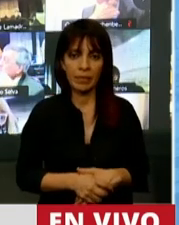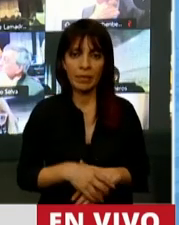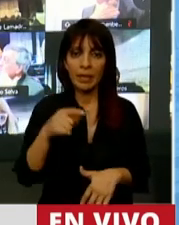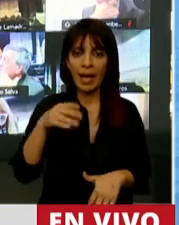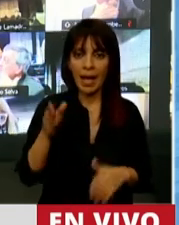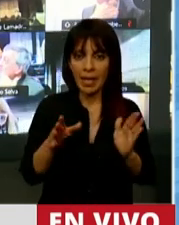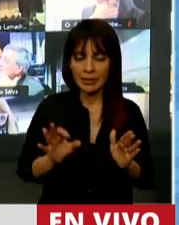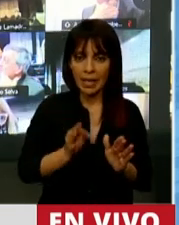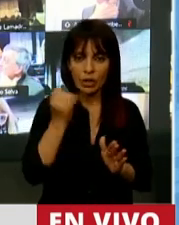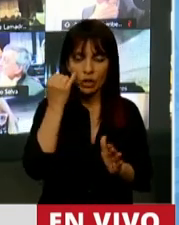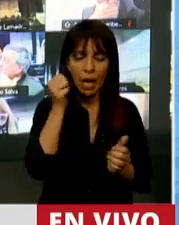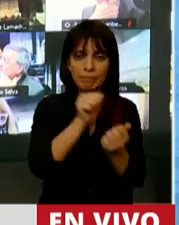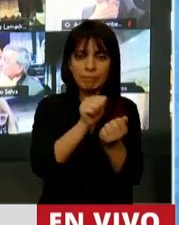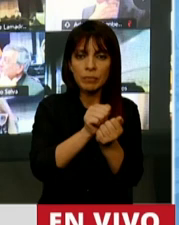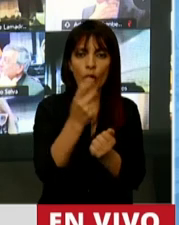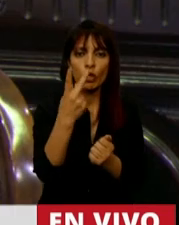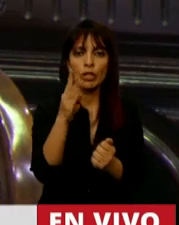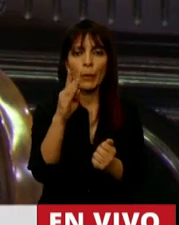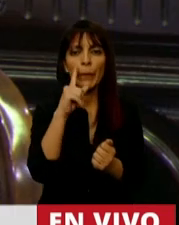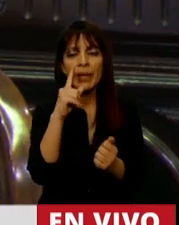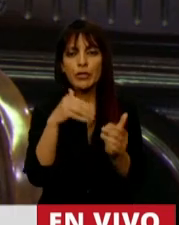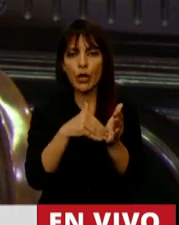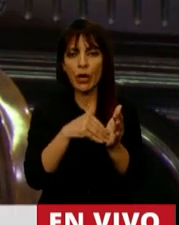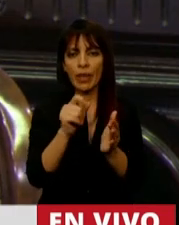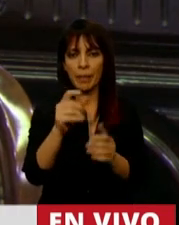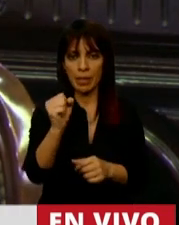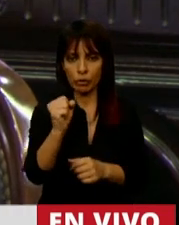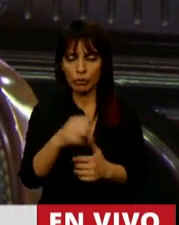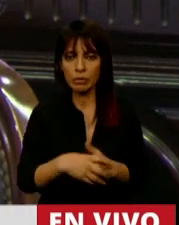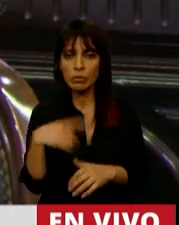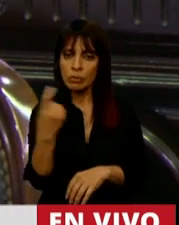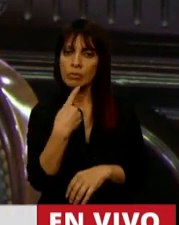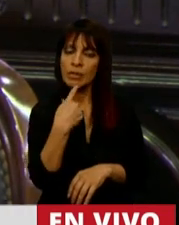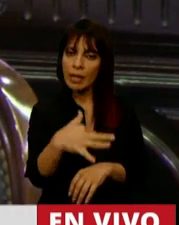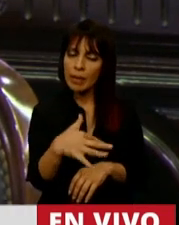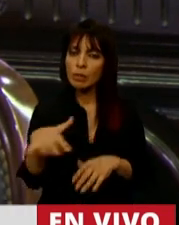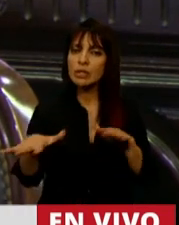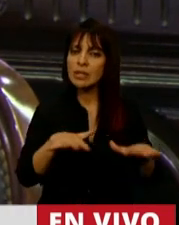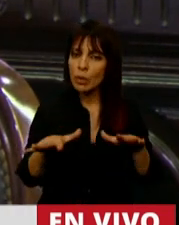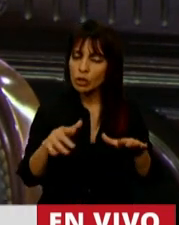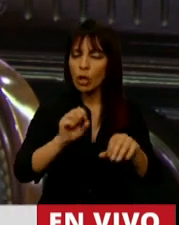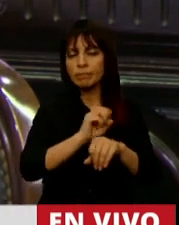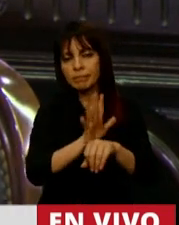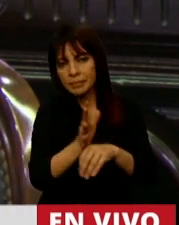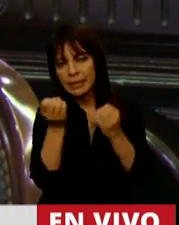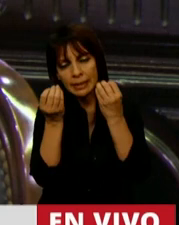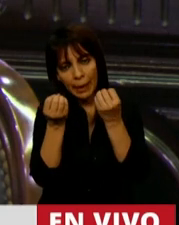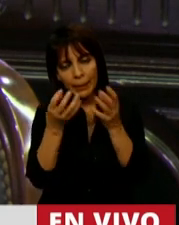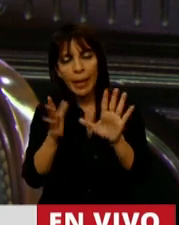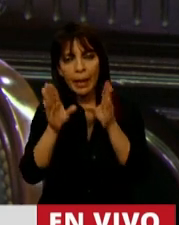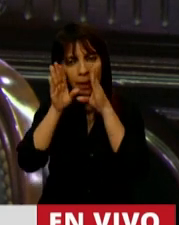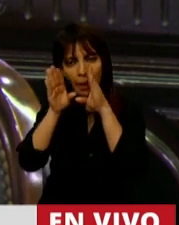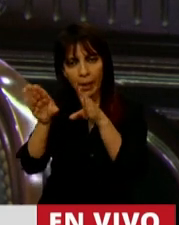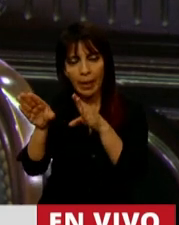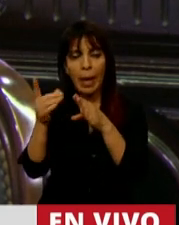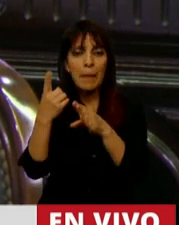se imprimieron más de 2 billones de pesos. Nosotros entendemos que la situación de la pandemia lo ameritaba, pero